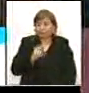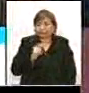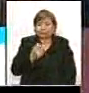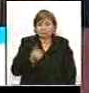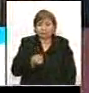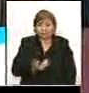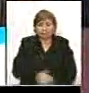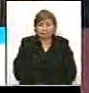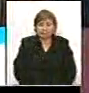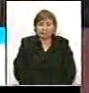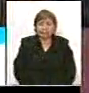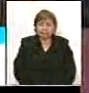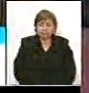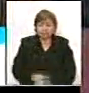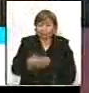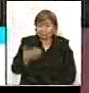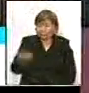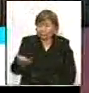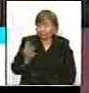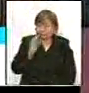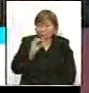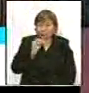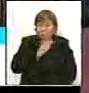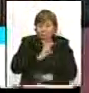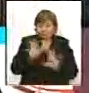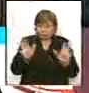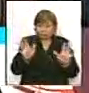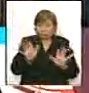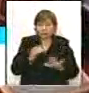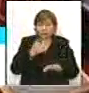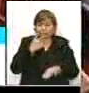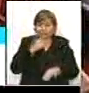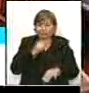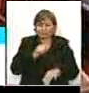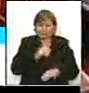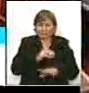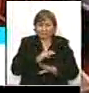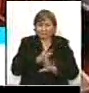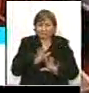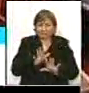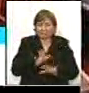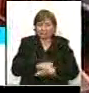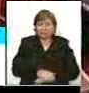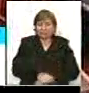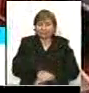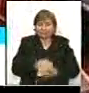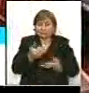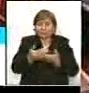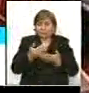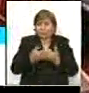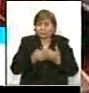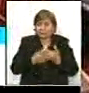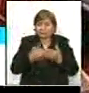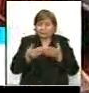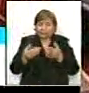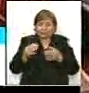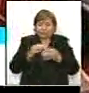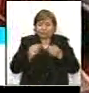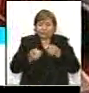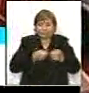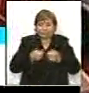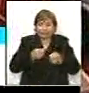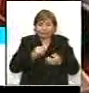Congresista Costa, ¿ha terminado usted ya? Sí, para terminar, lo único que hay en la propuesta del Ejecutivo sobre los